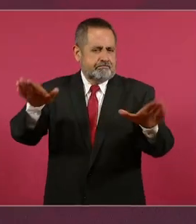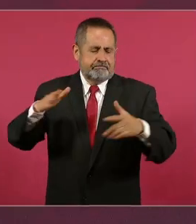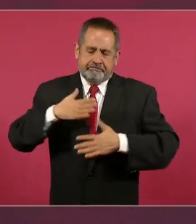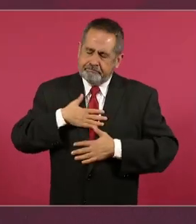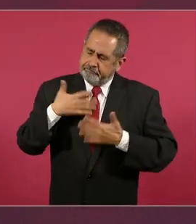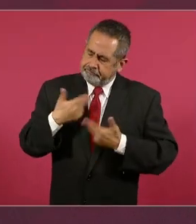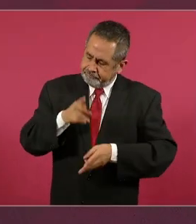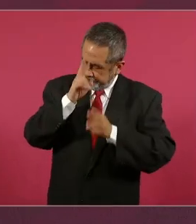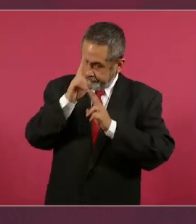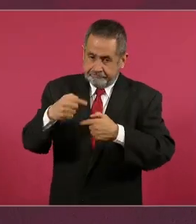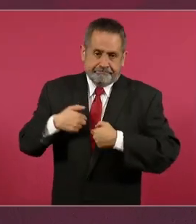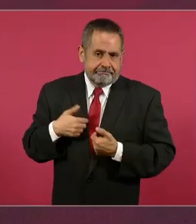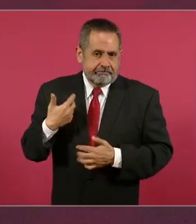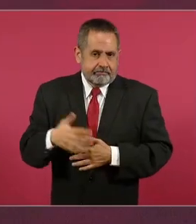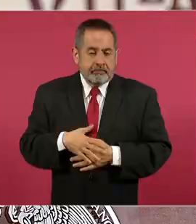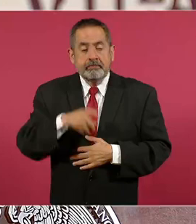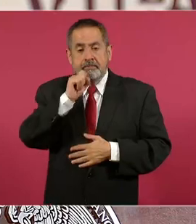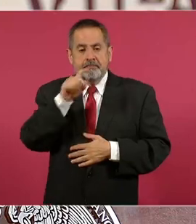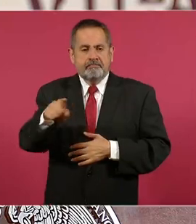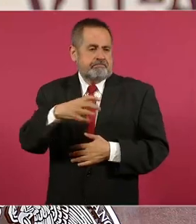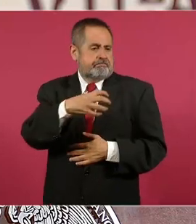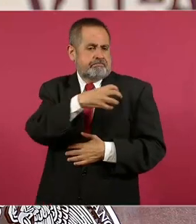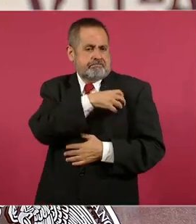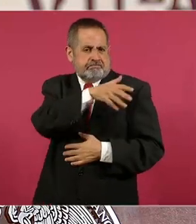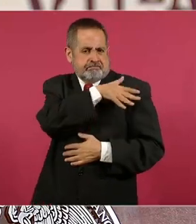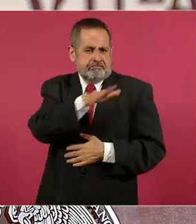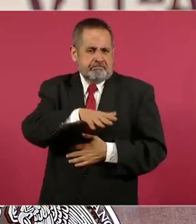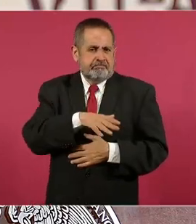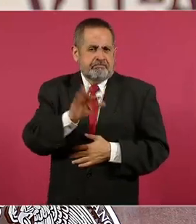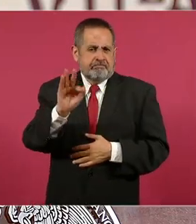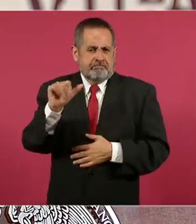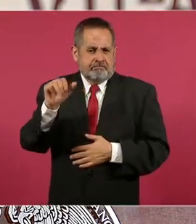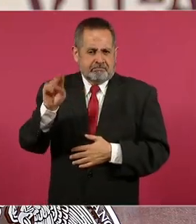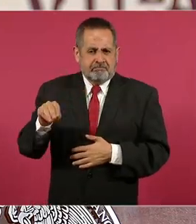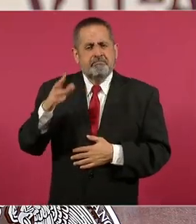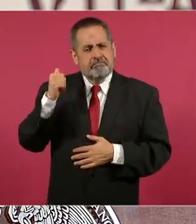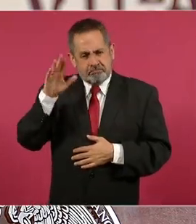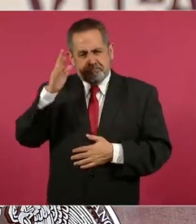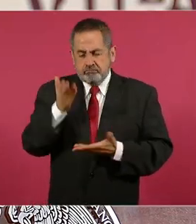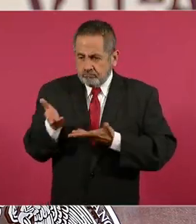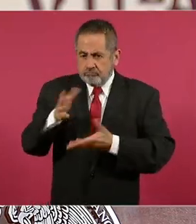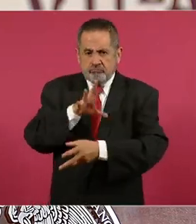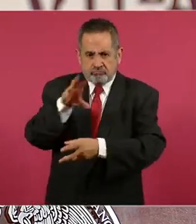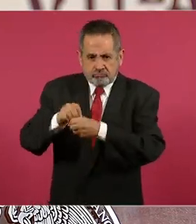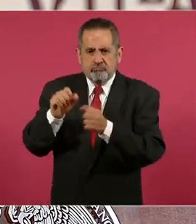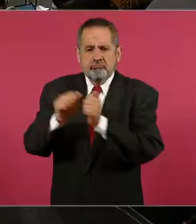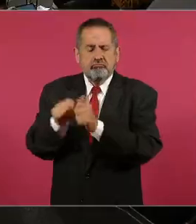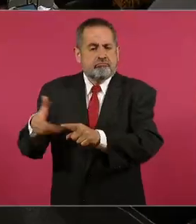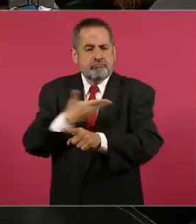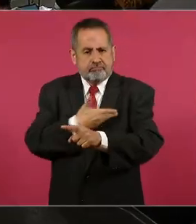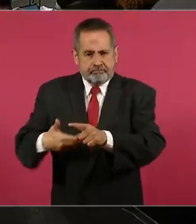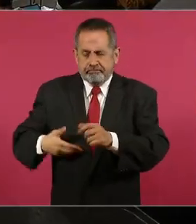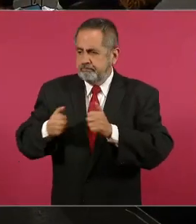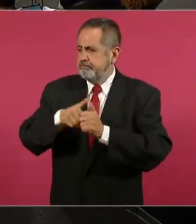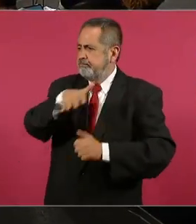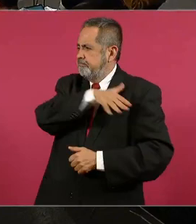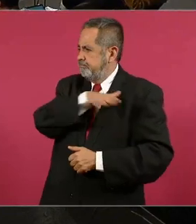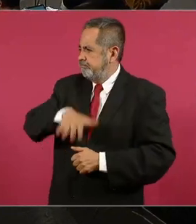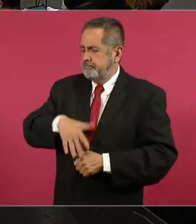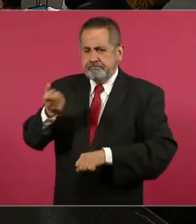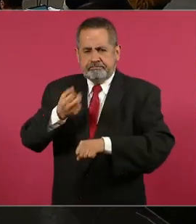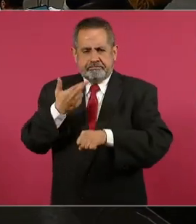también fui comandante de la Fuerza Aérea, ya sirviendo con el señor presidente, mi general